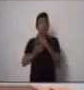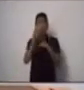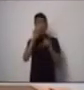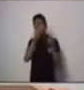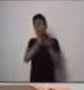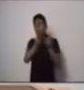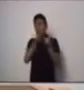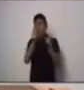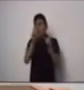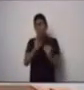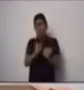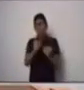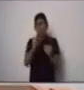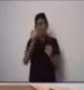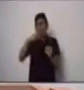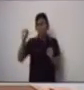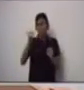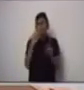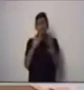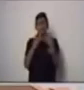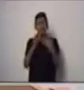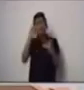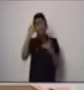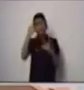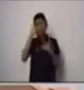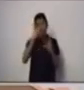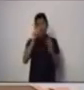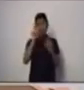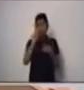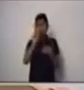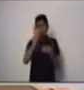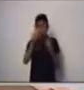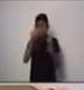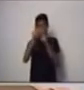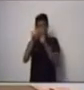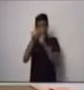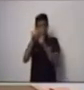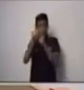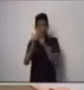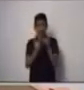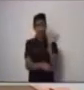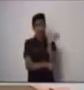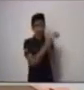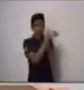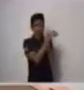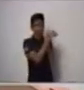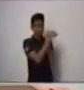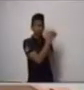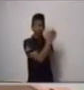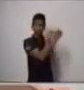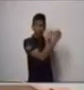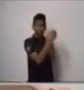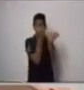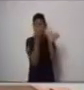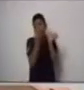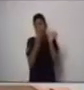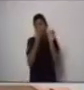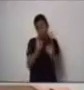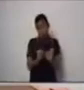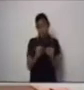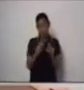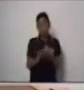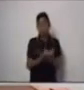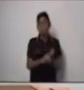crayón para escribir estas dos palabras como necesitamos que nuestro que nuestro